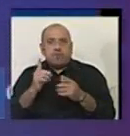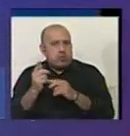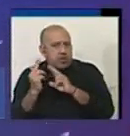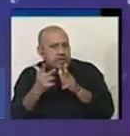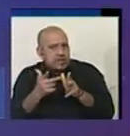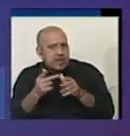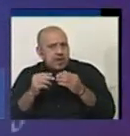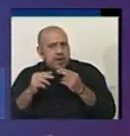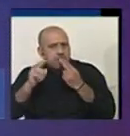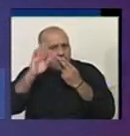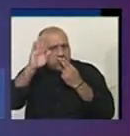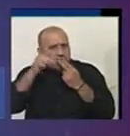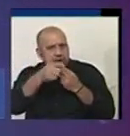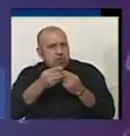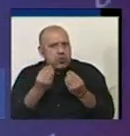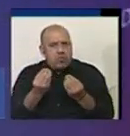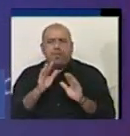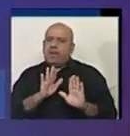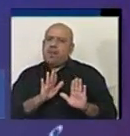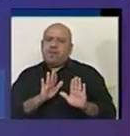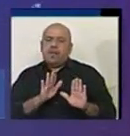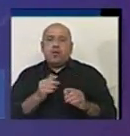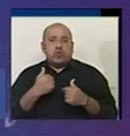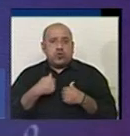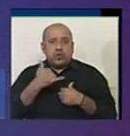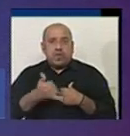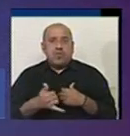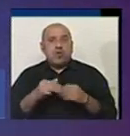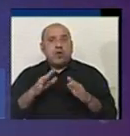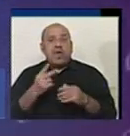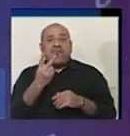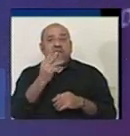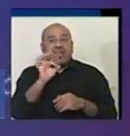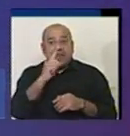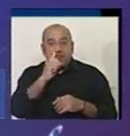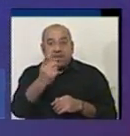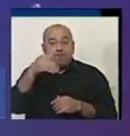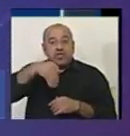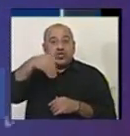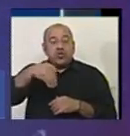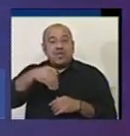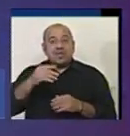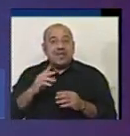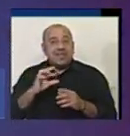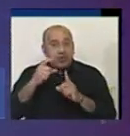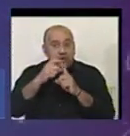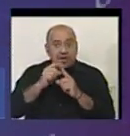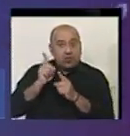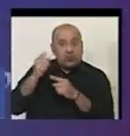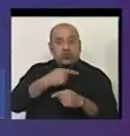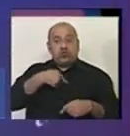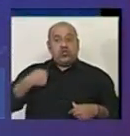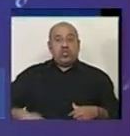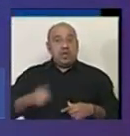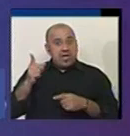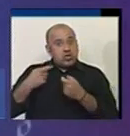bueno, para un poquito, Jair, porque nosotros tenemos un superávit de 20.000 millones de dólares con China, que además es el principal socio comercial de Brasil,